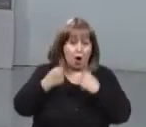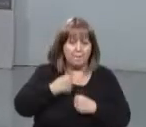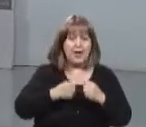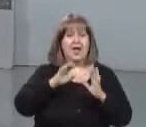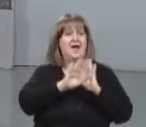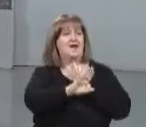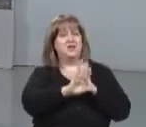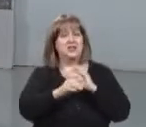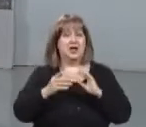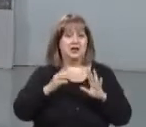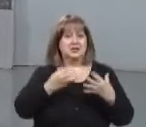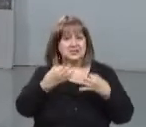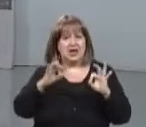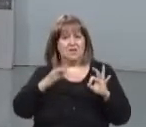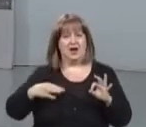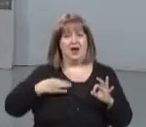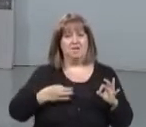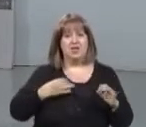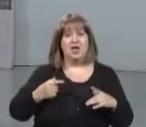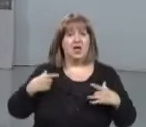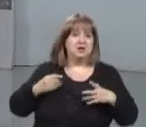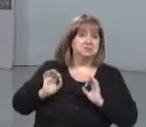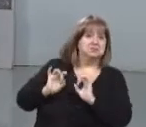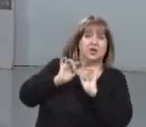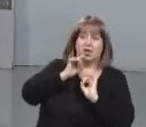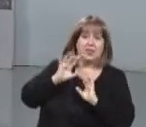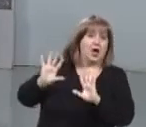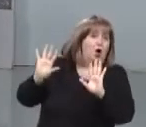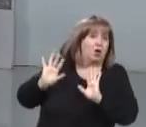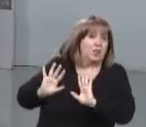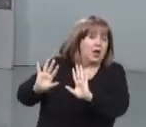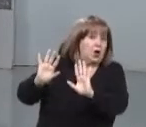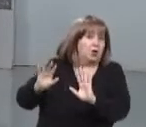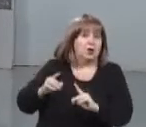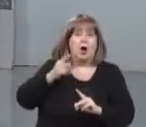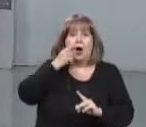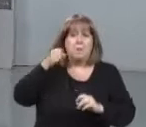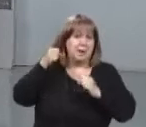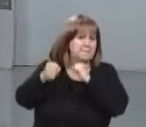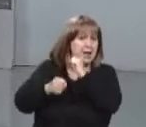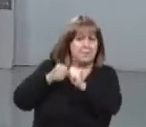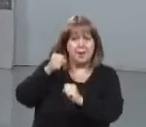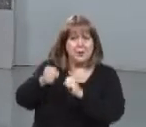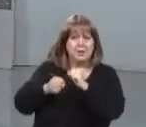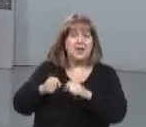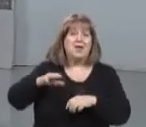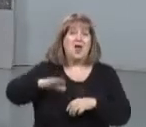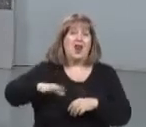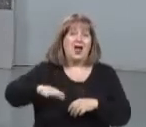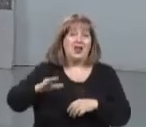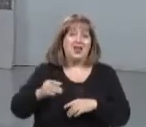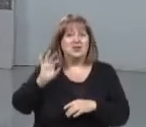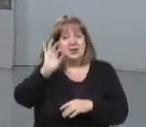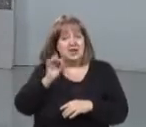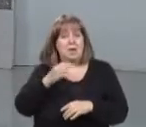fatal de esta nena. Sin embargo, no hizo nada para evitarlo, y sabiendo, ¿no?, que la niña era